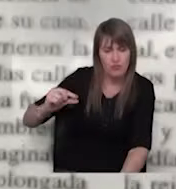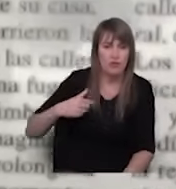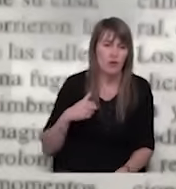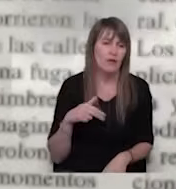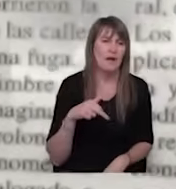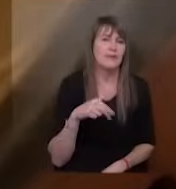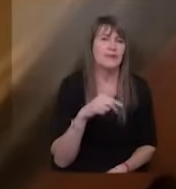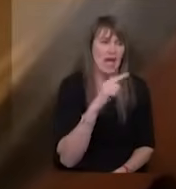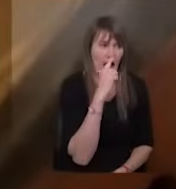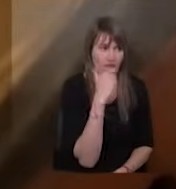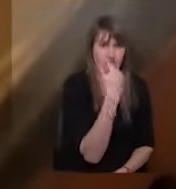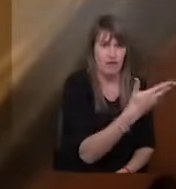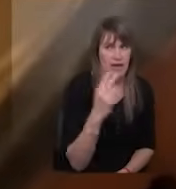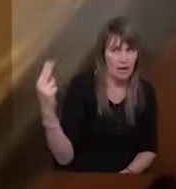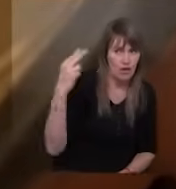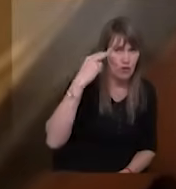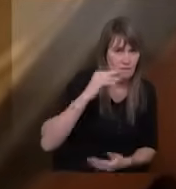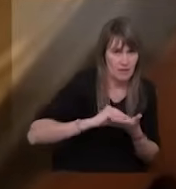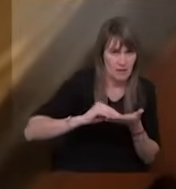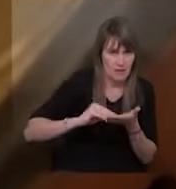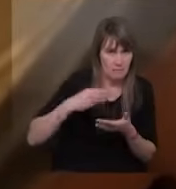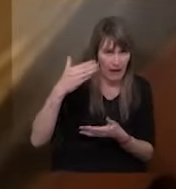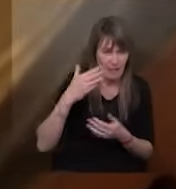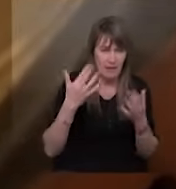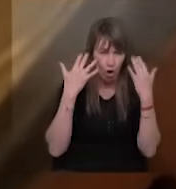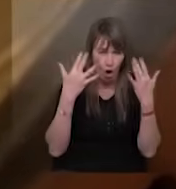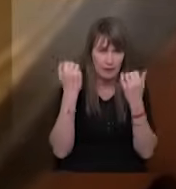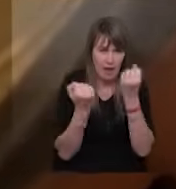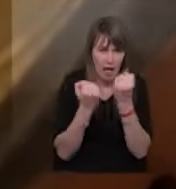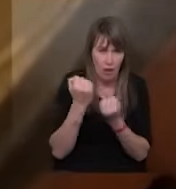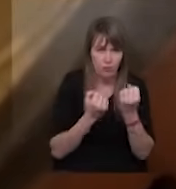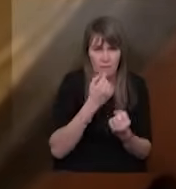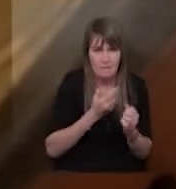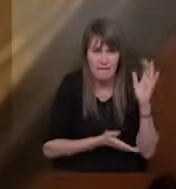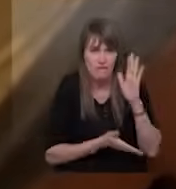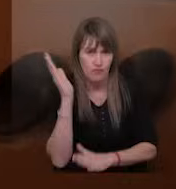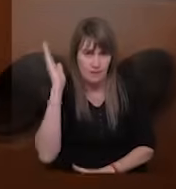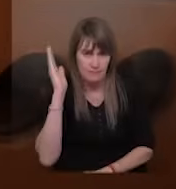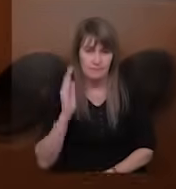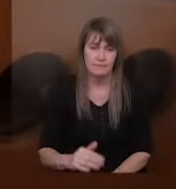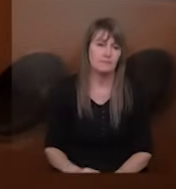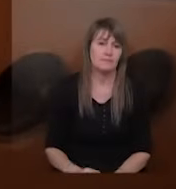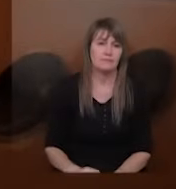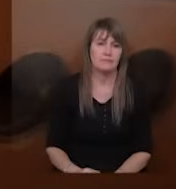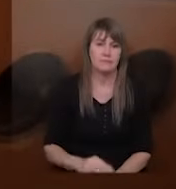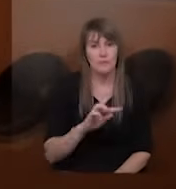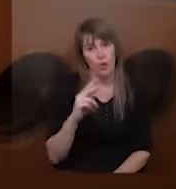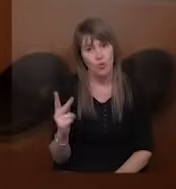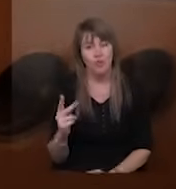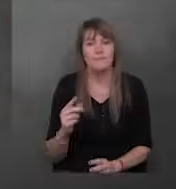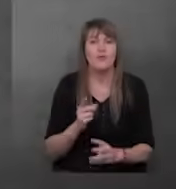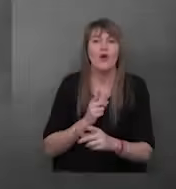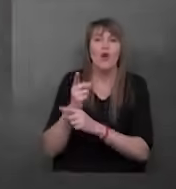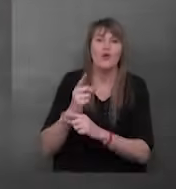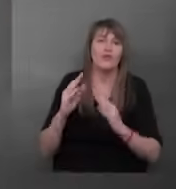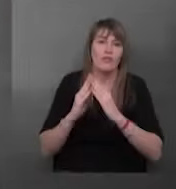hasta estar fuera de la vista de la guardia de la embajada y luego corrí hasta el auto saliendo de la zona inmediatamente. 2. Contra el domicilio de